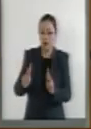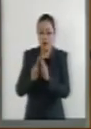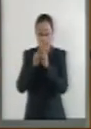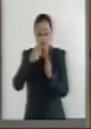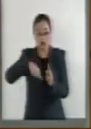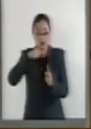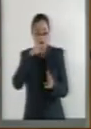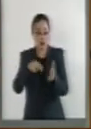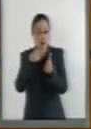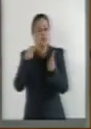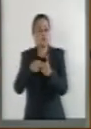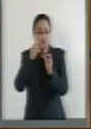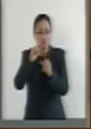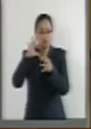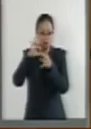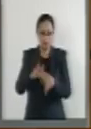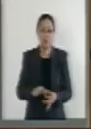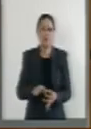París.